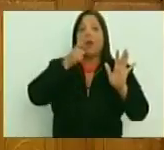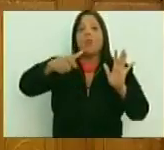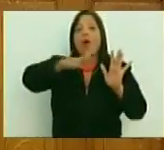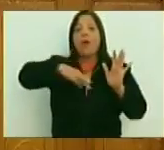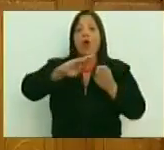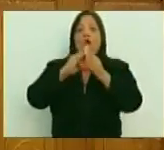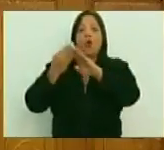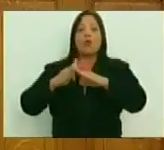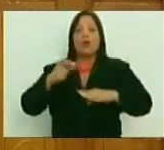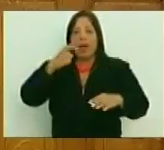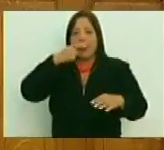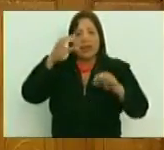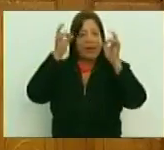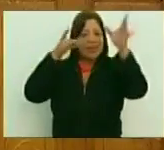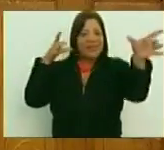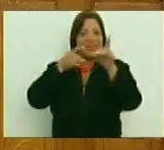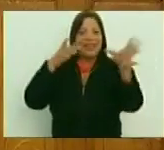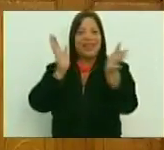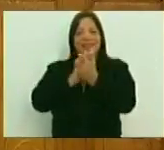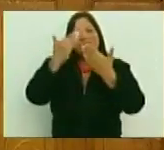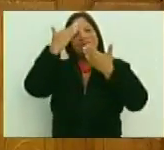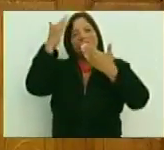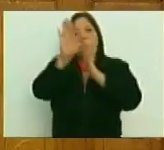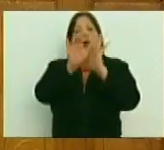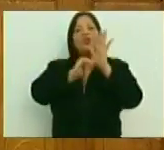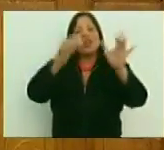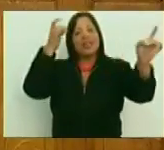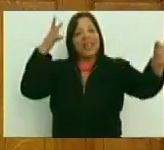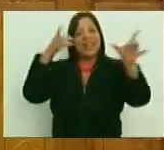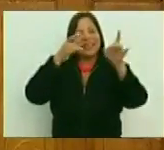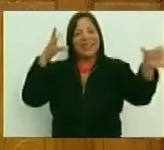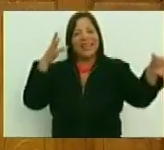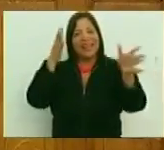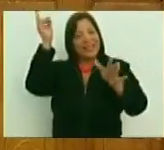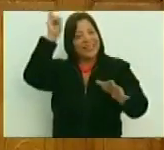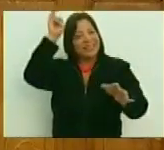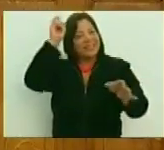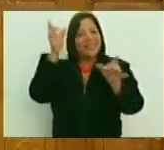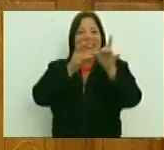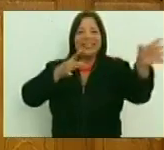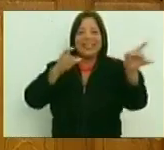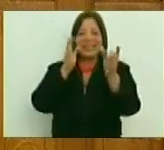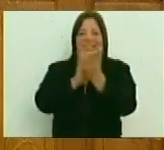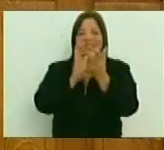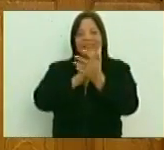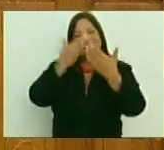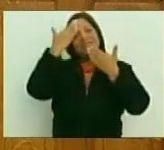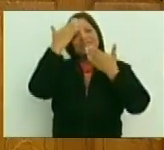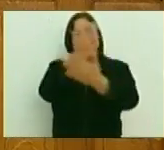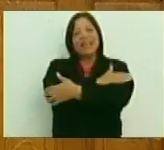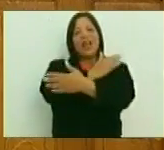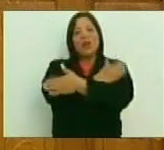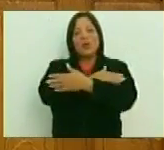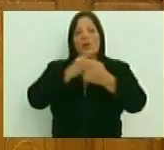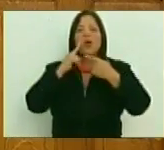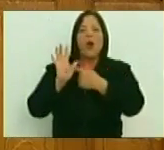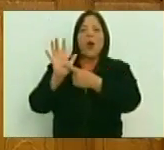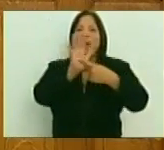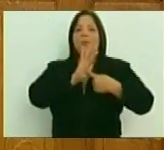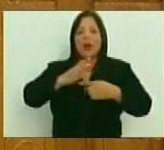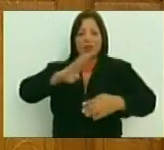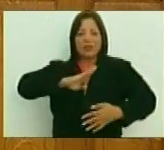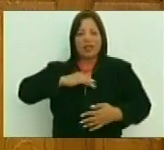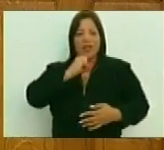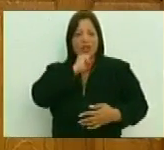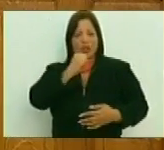Comunidades Indígenas. Saludo a nuestros constituyentistas indígenas, nuestros compañeros y compañeras que son expresión de lo que